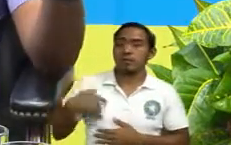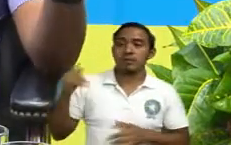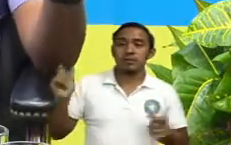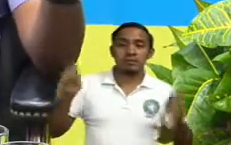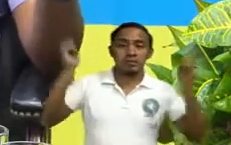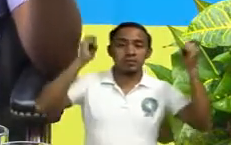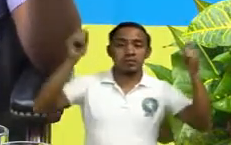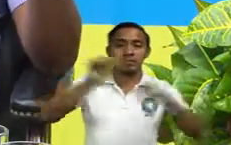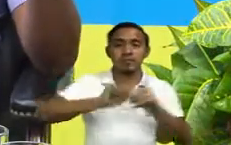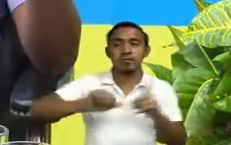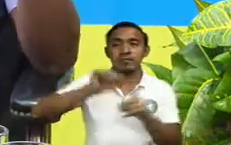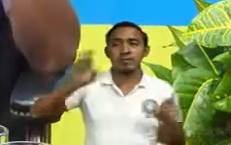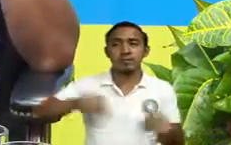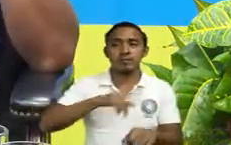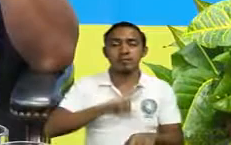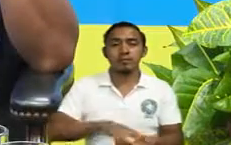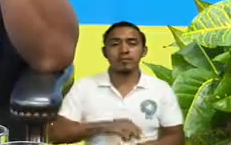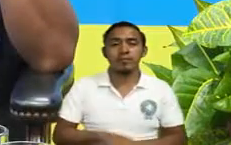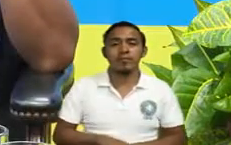Nacional